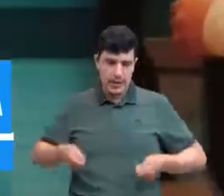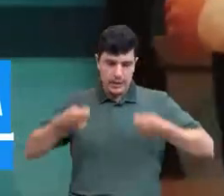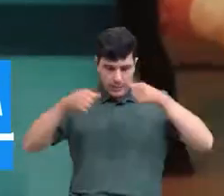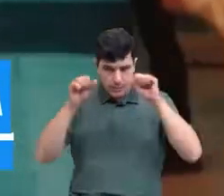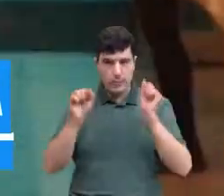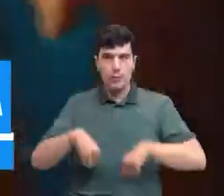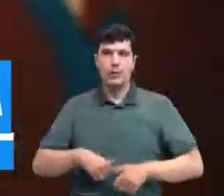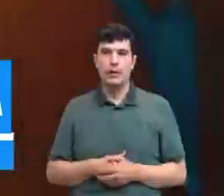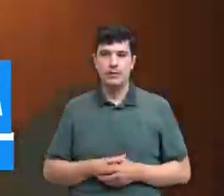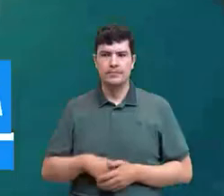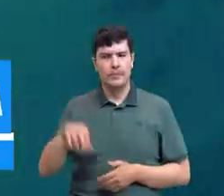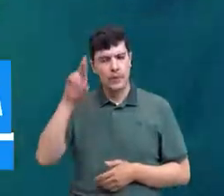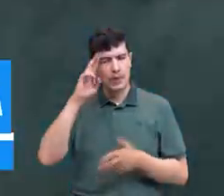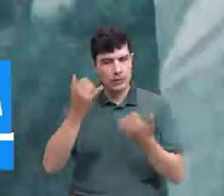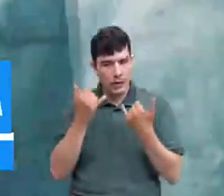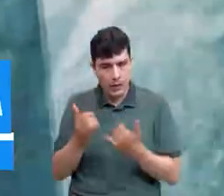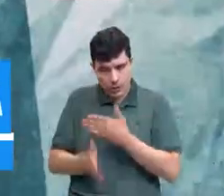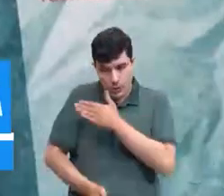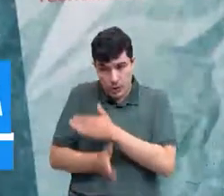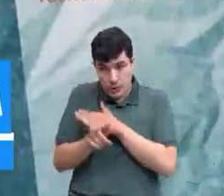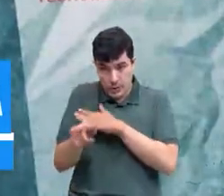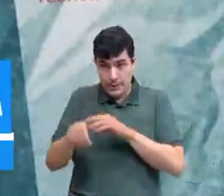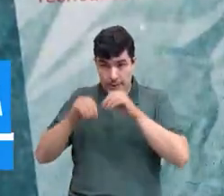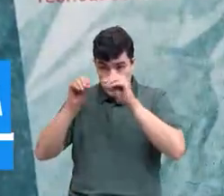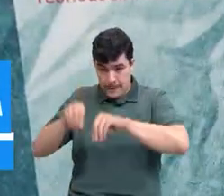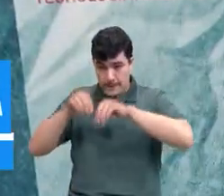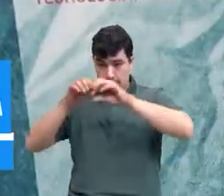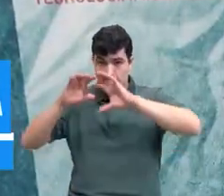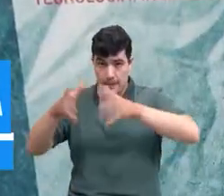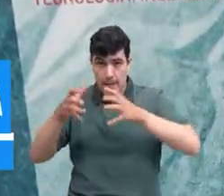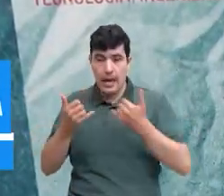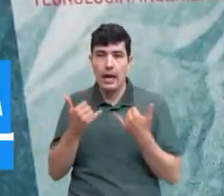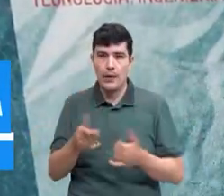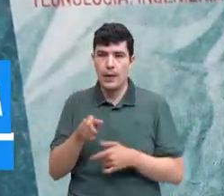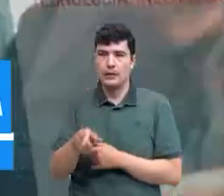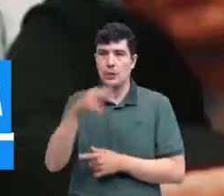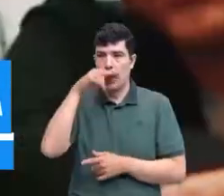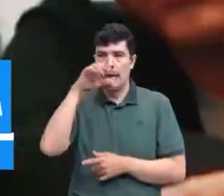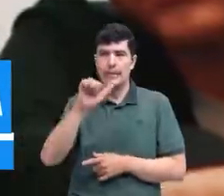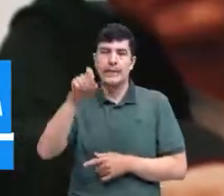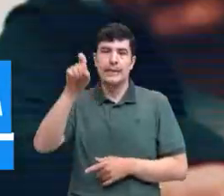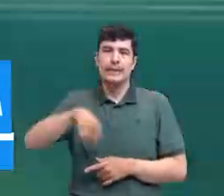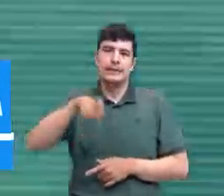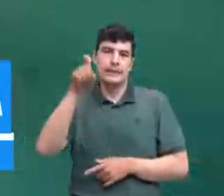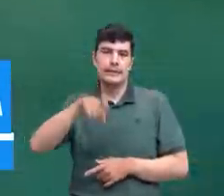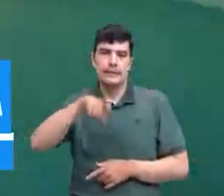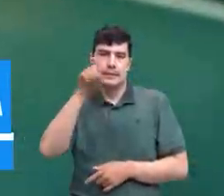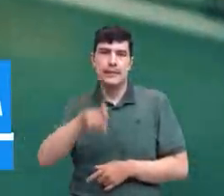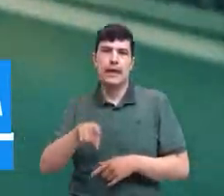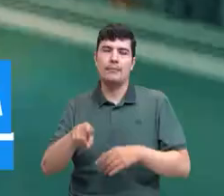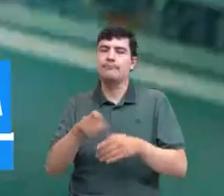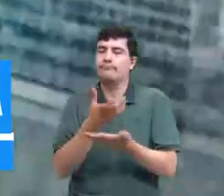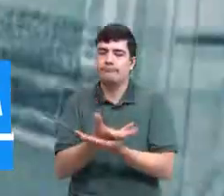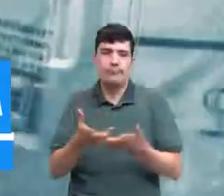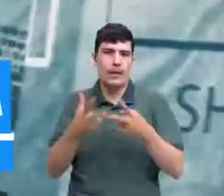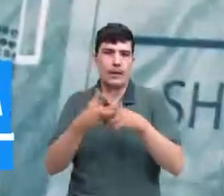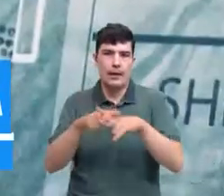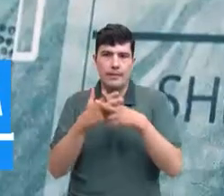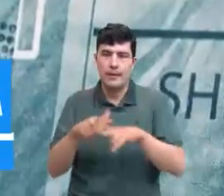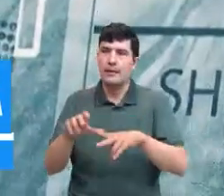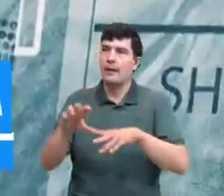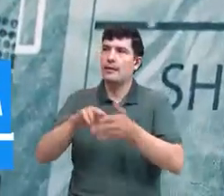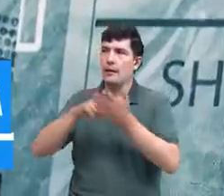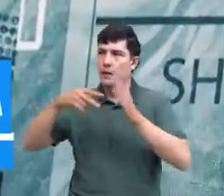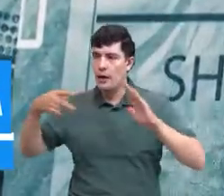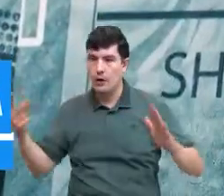Pero ahora, para continuar con sus capacitaciones y clases, la pequeña necesita de herramientas tecnológicas y de